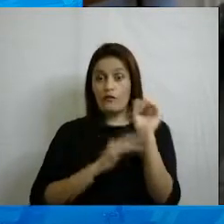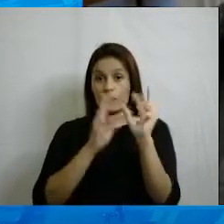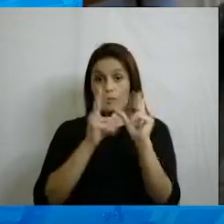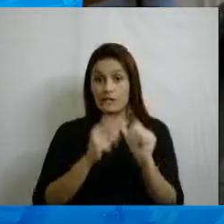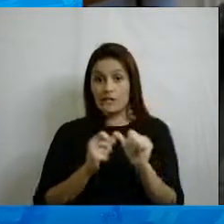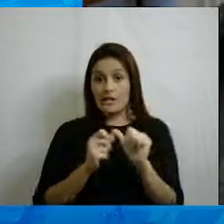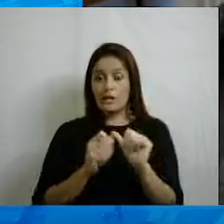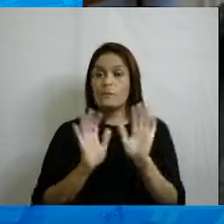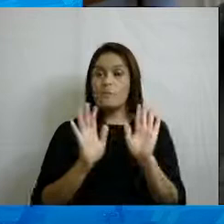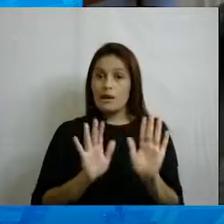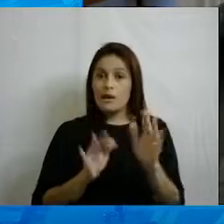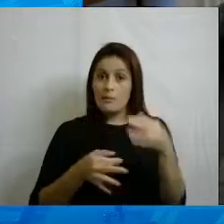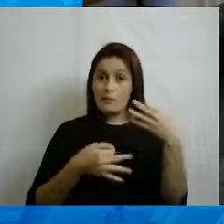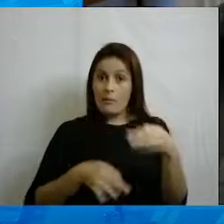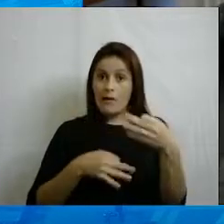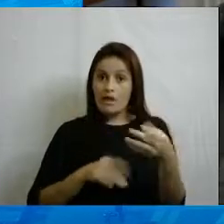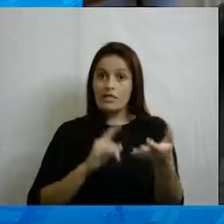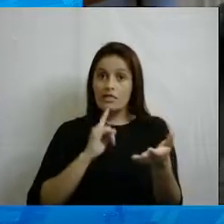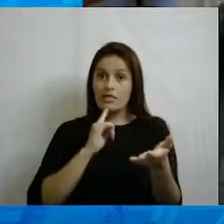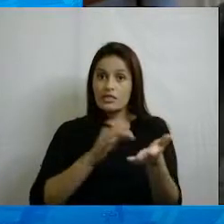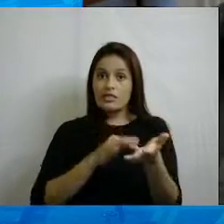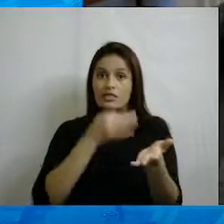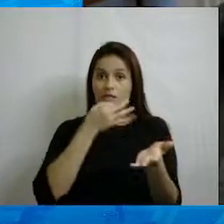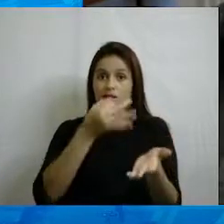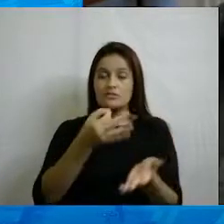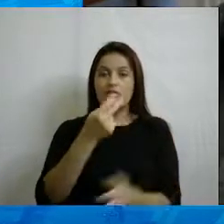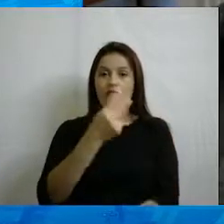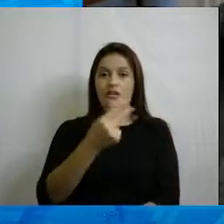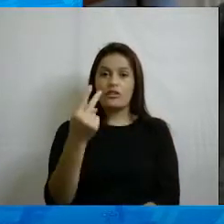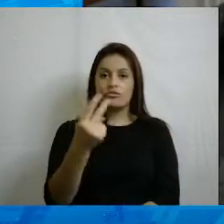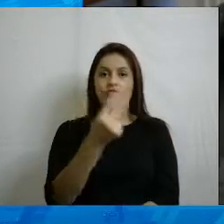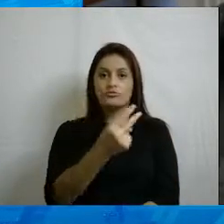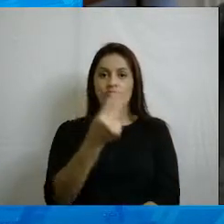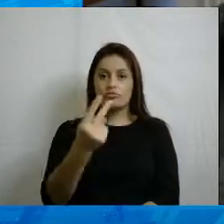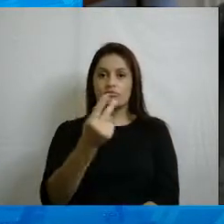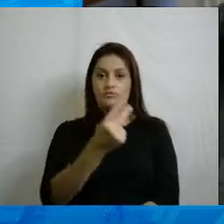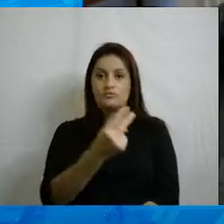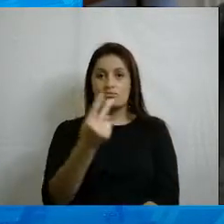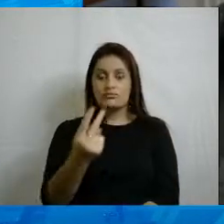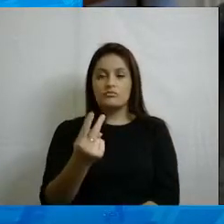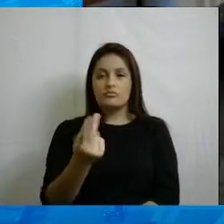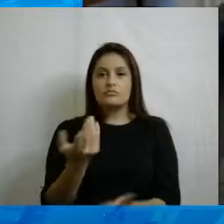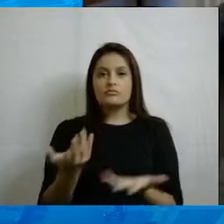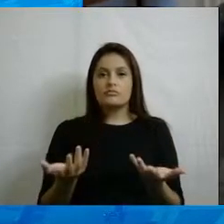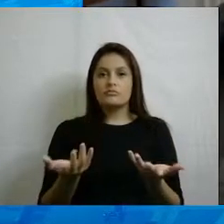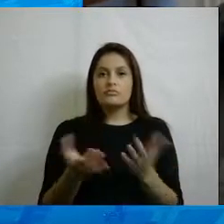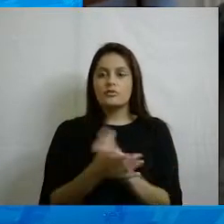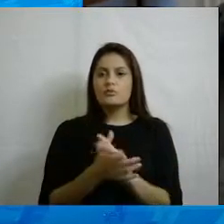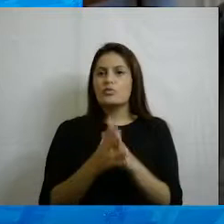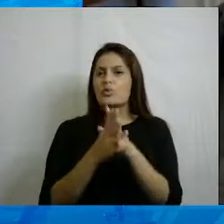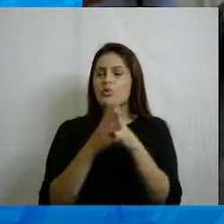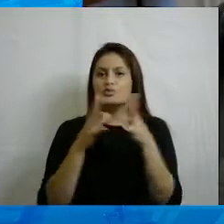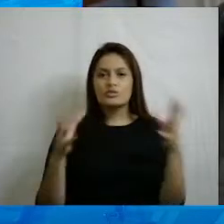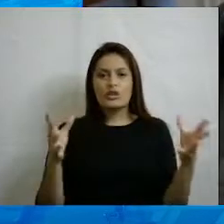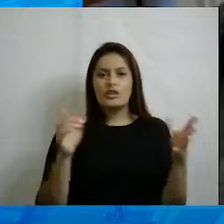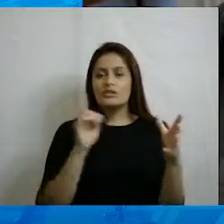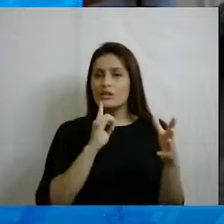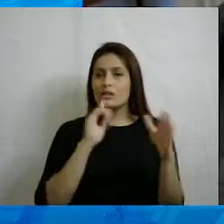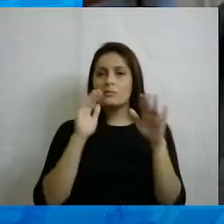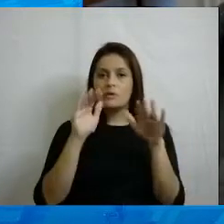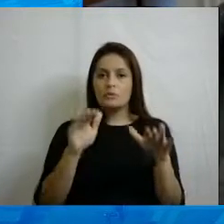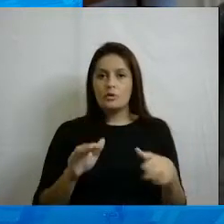en papel, en mapa tenemos 22. Y así en muchos y varios pasajes que está ocurriendo lo